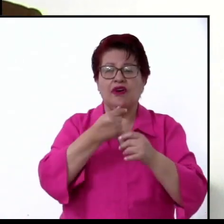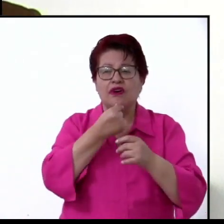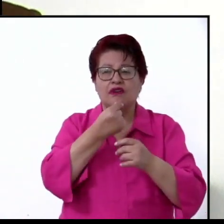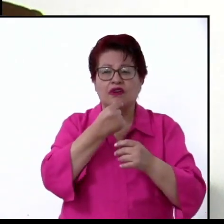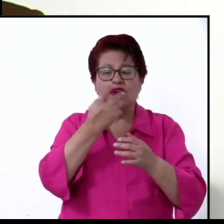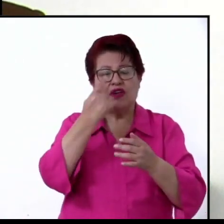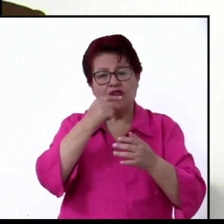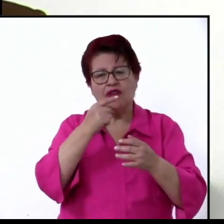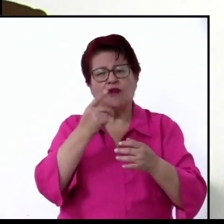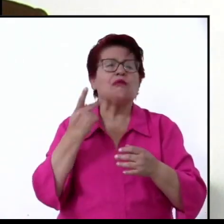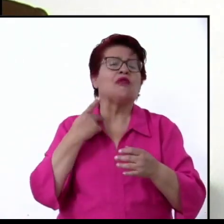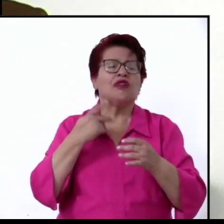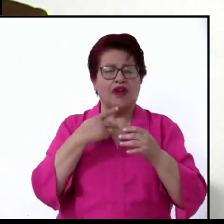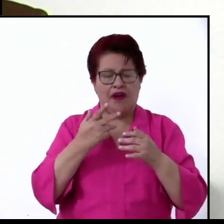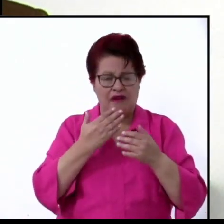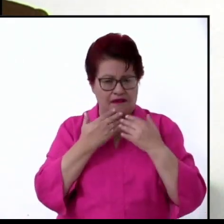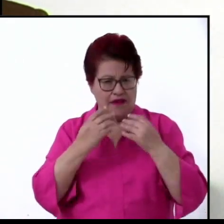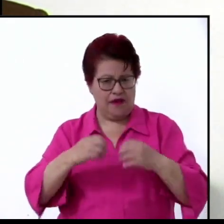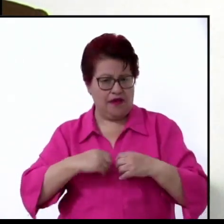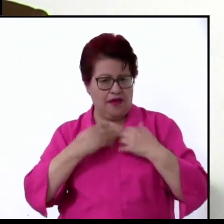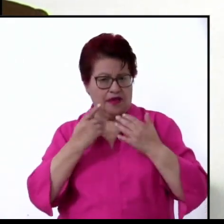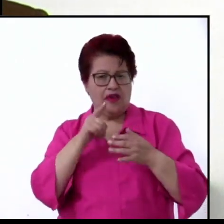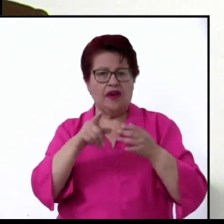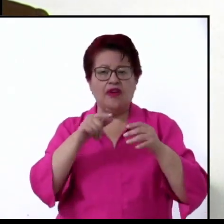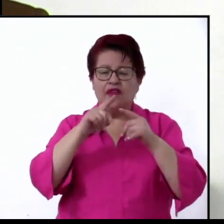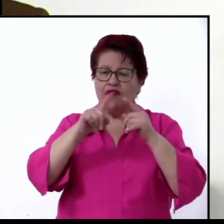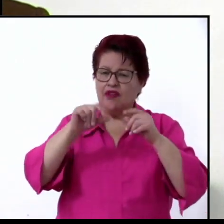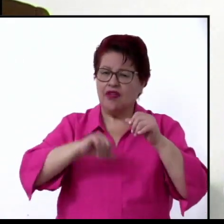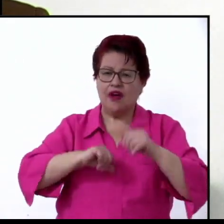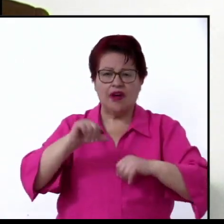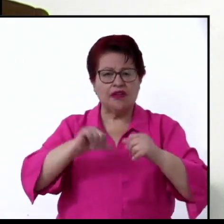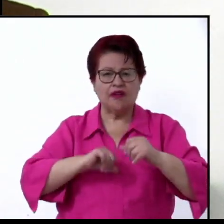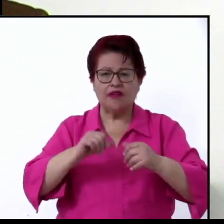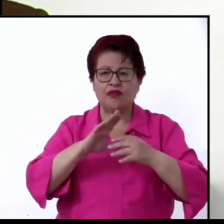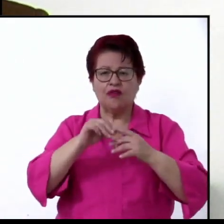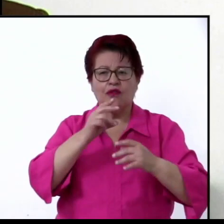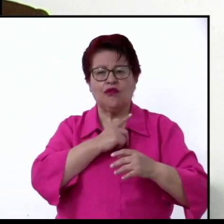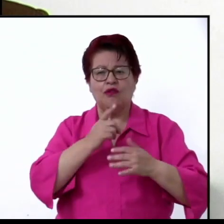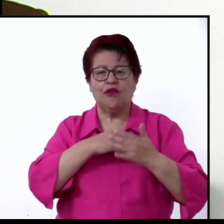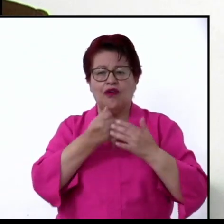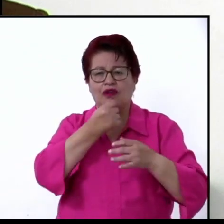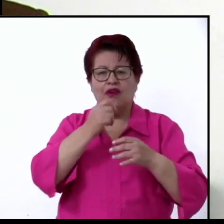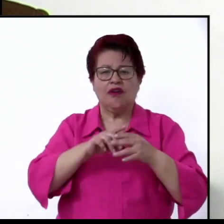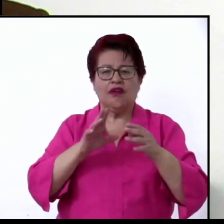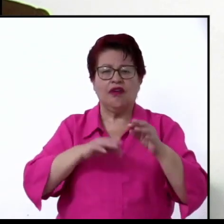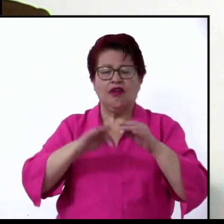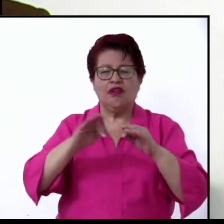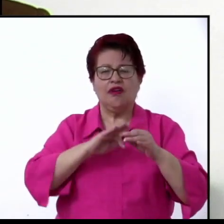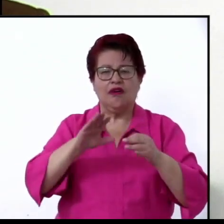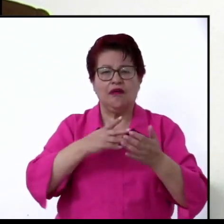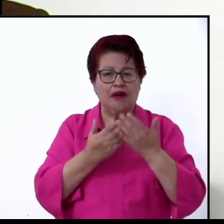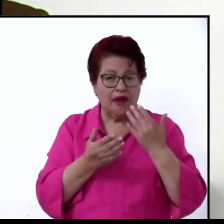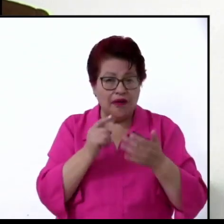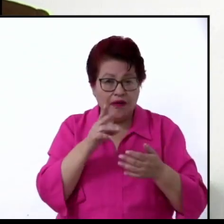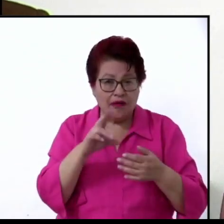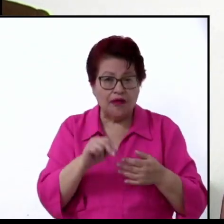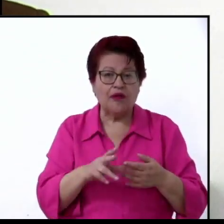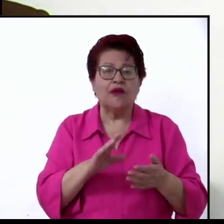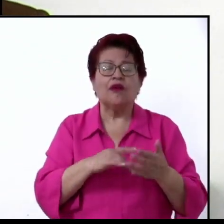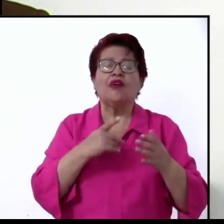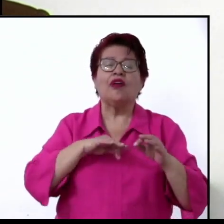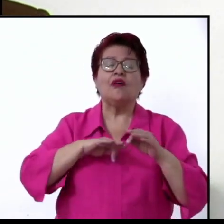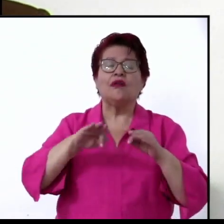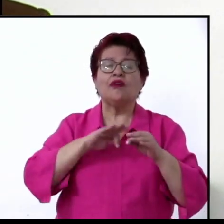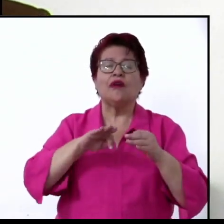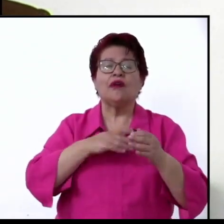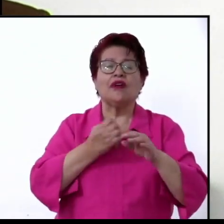de bienestar, tiene que ver con diversas actividades, no solo de la Secretaría de Trabajo y Fomento al Empleo, sino de las tareas